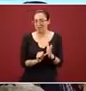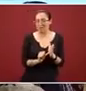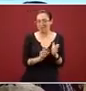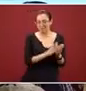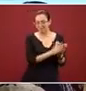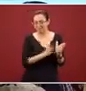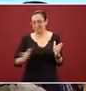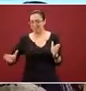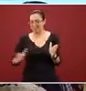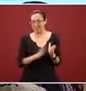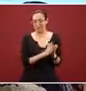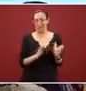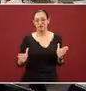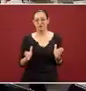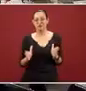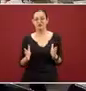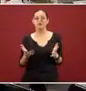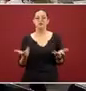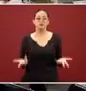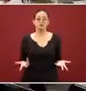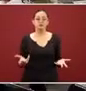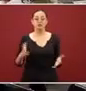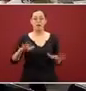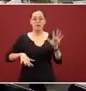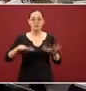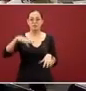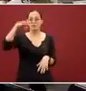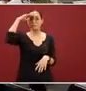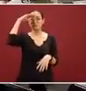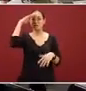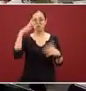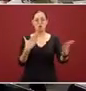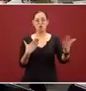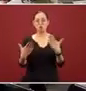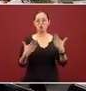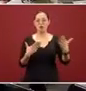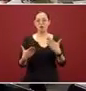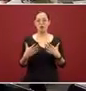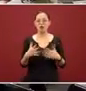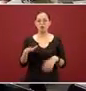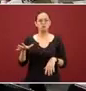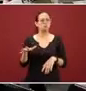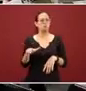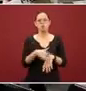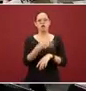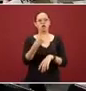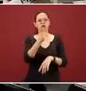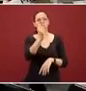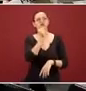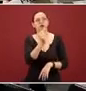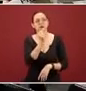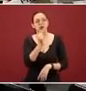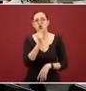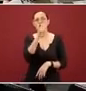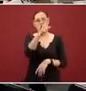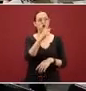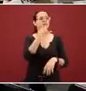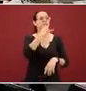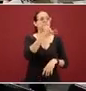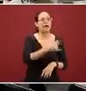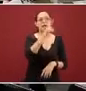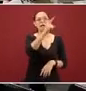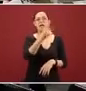intenta comparar, como ha sido a veces la inquietud pública en México, ¿por qué no estamos haciendo ya las mismas medidas de